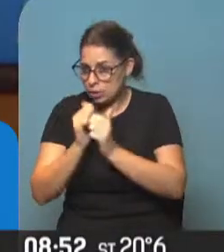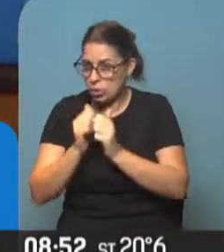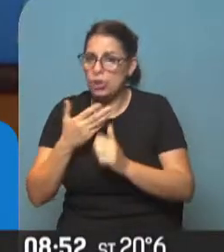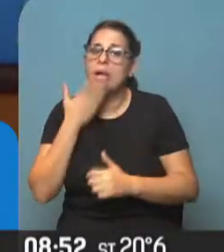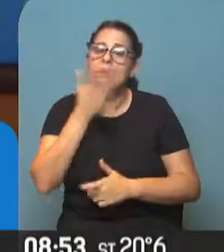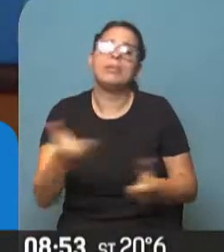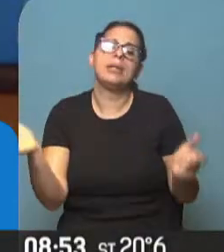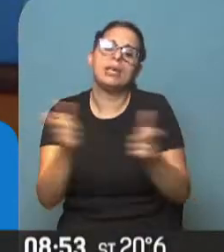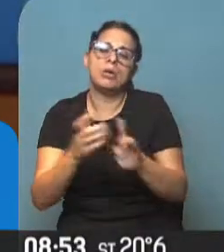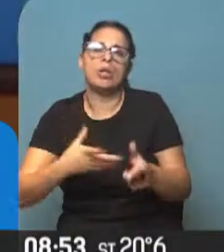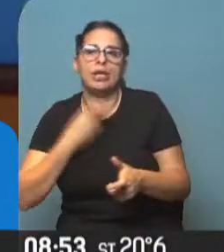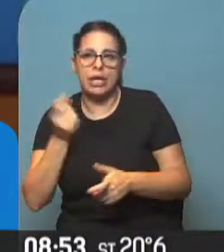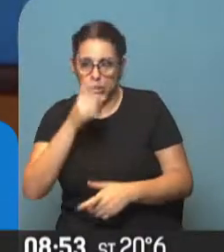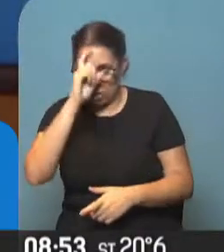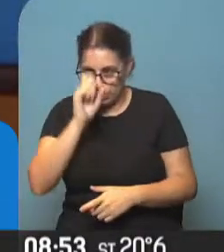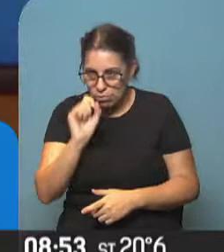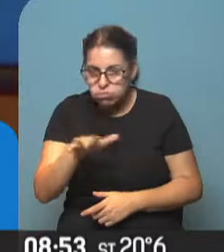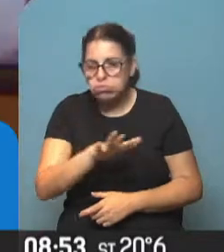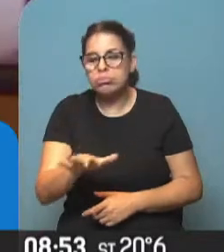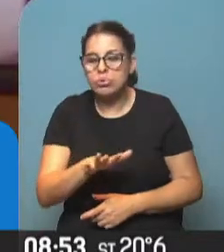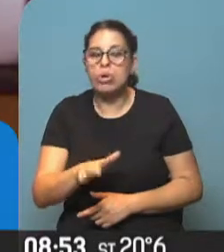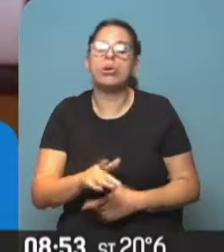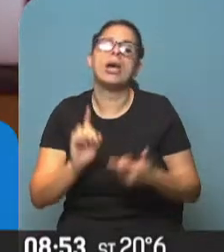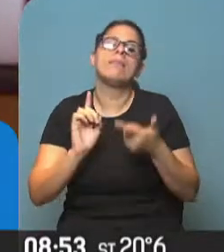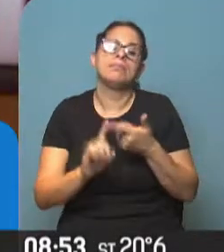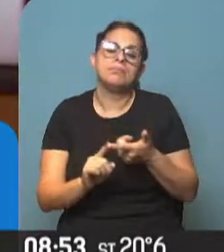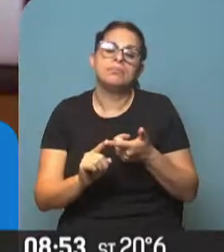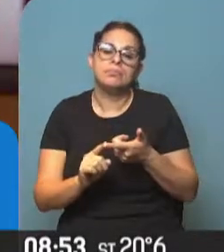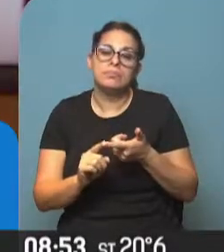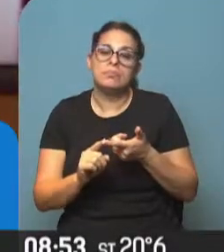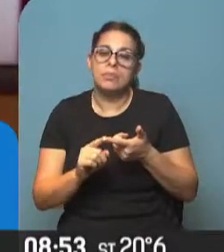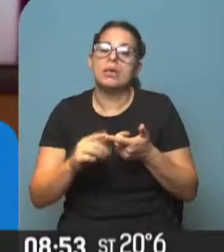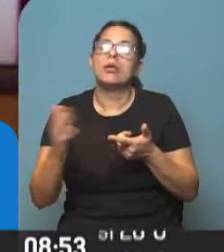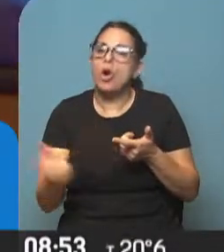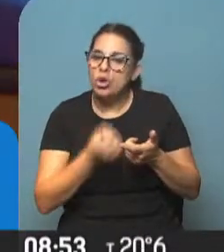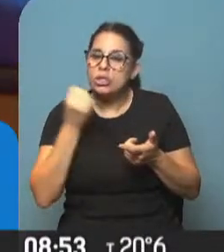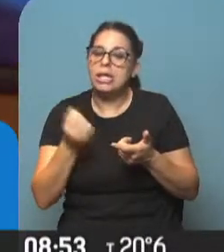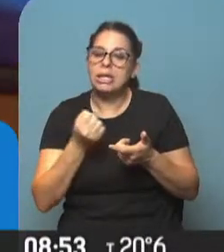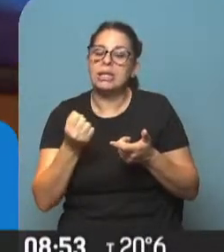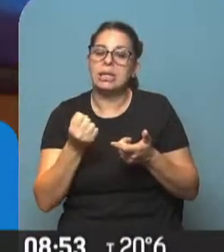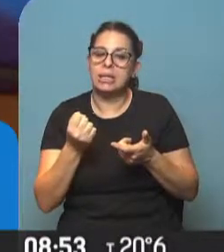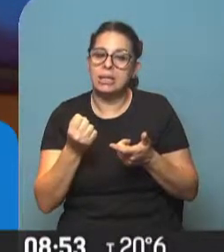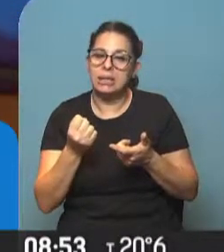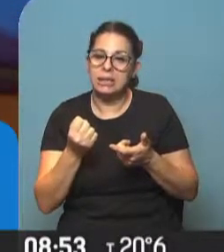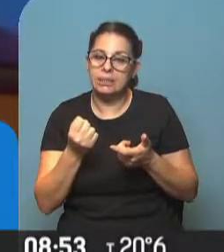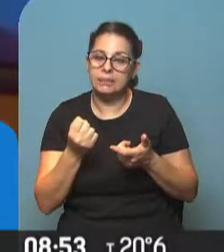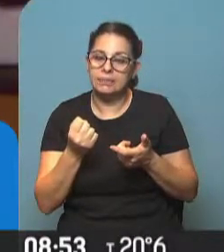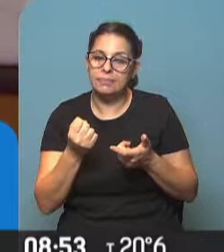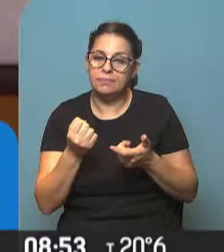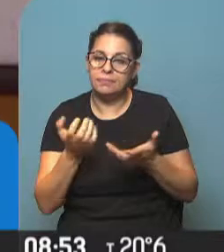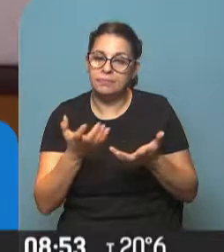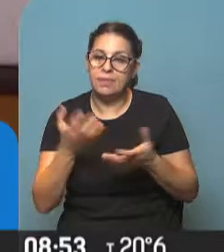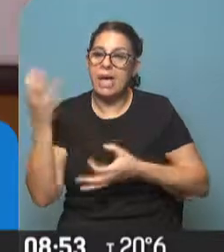reunión con el director del hospital zonal más allá que le conseguís que se le haga un dicta un